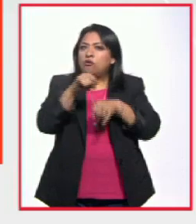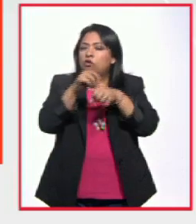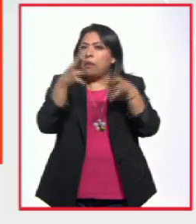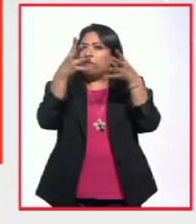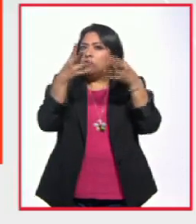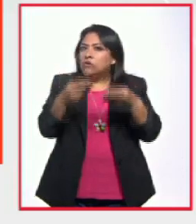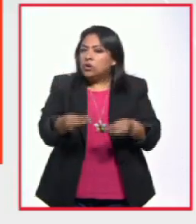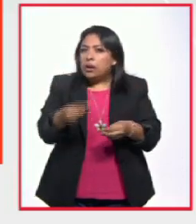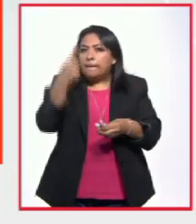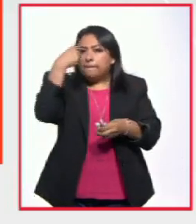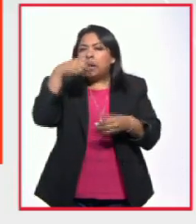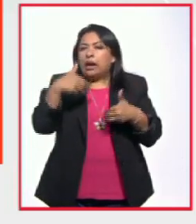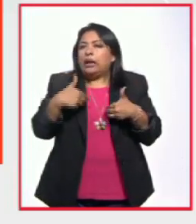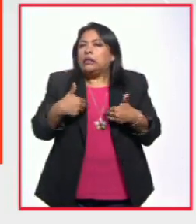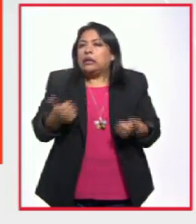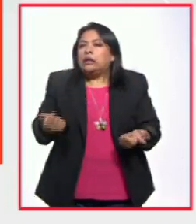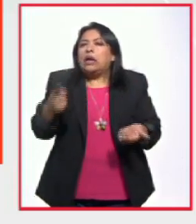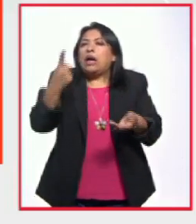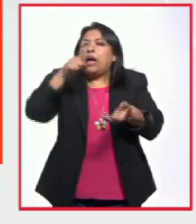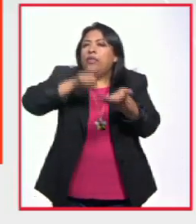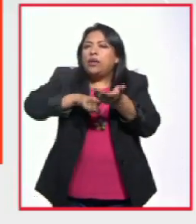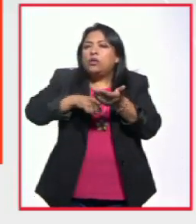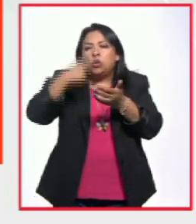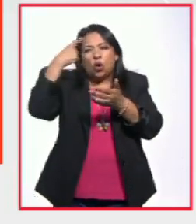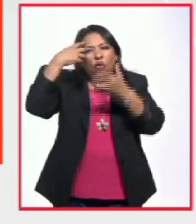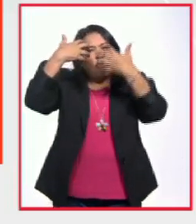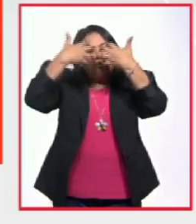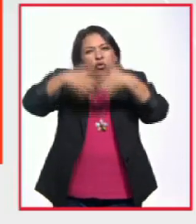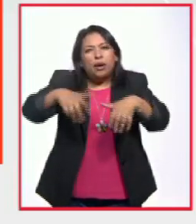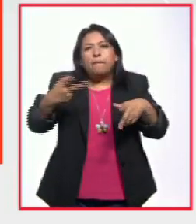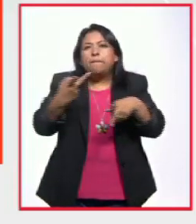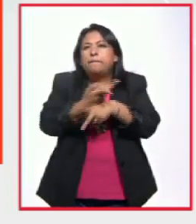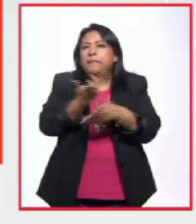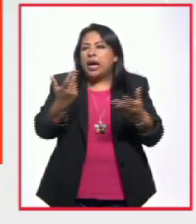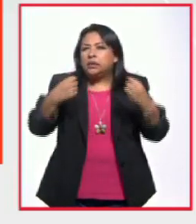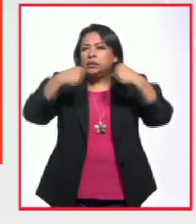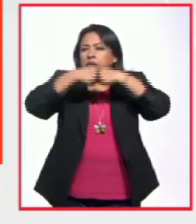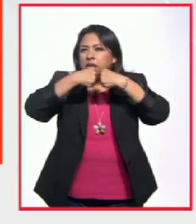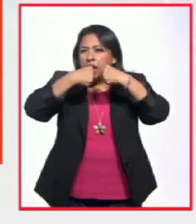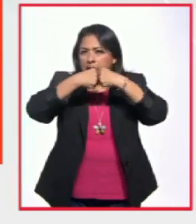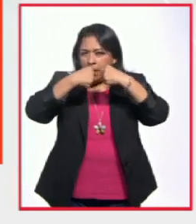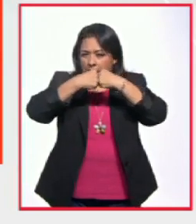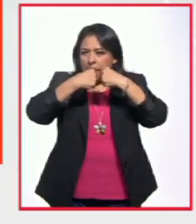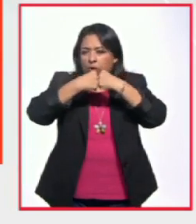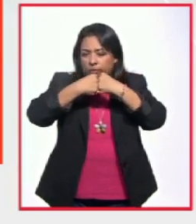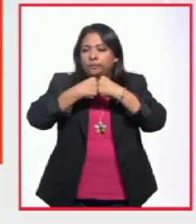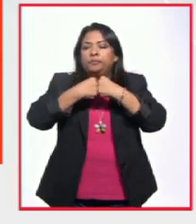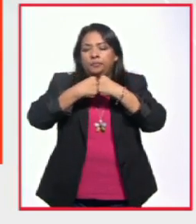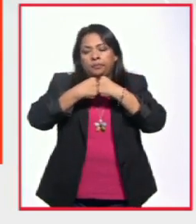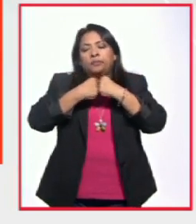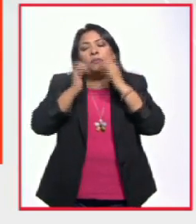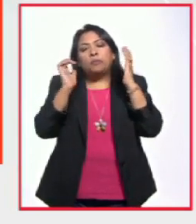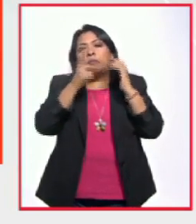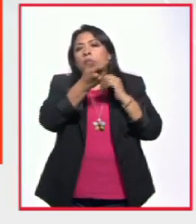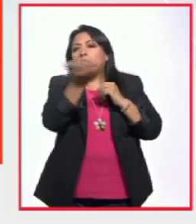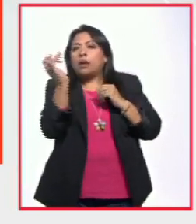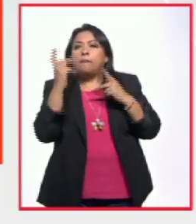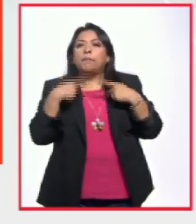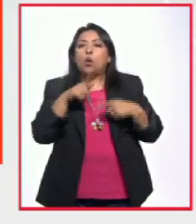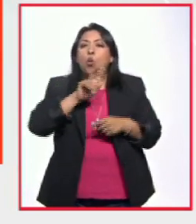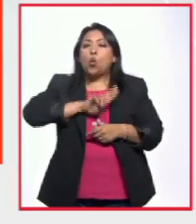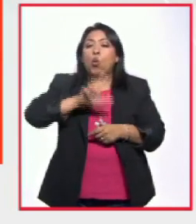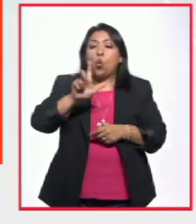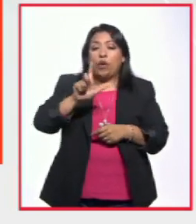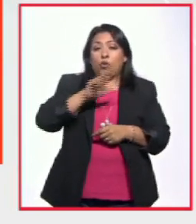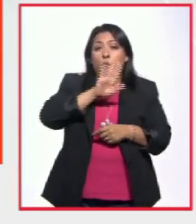para poder entender qué está ocurriendo pues ya a nivel del cerebro en las personas que